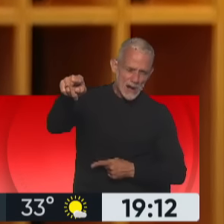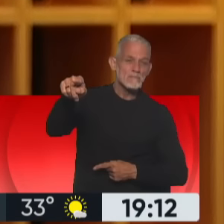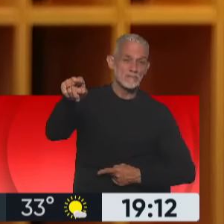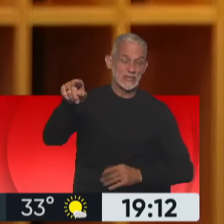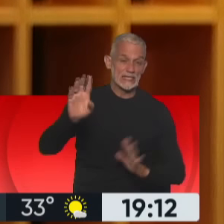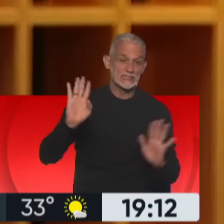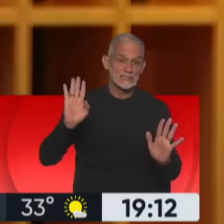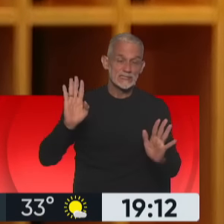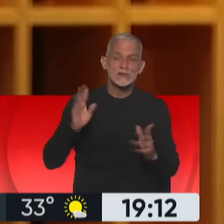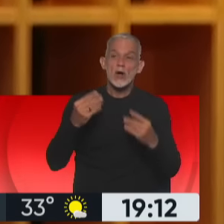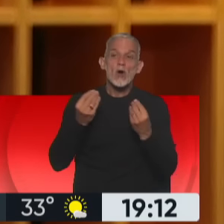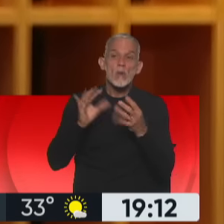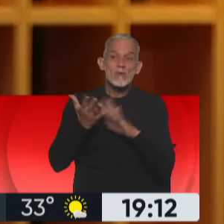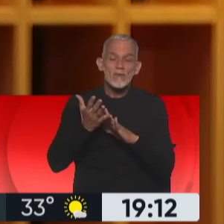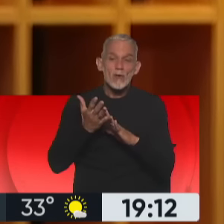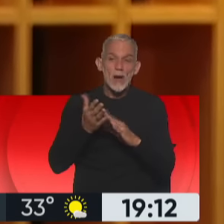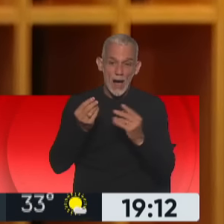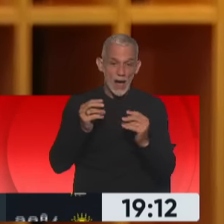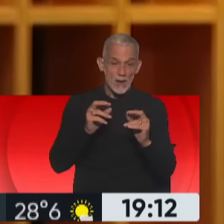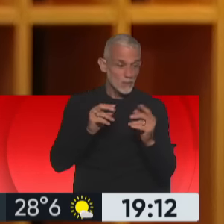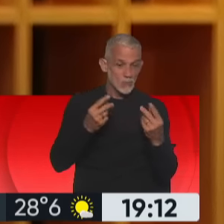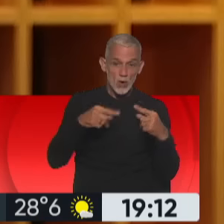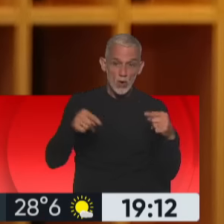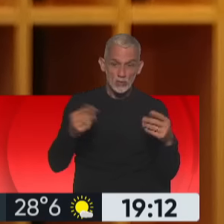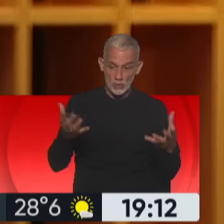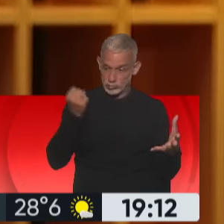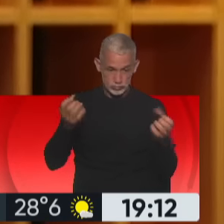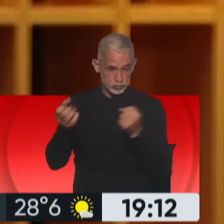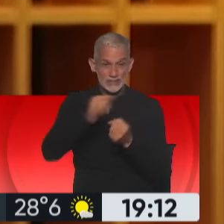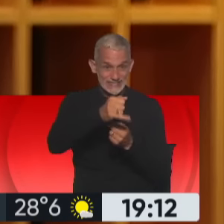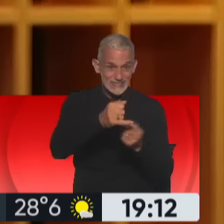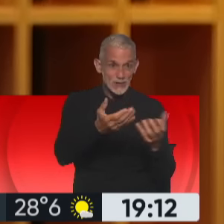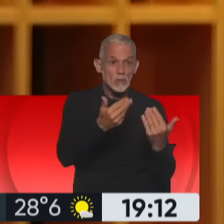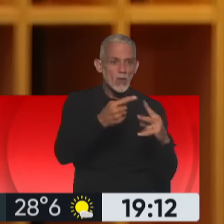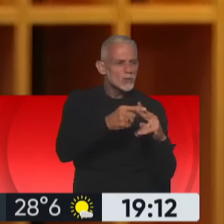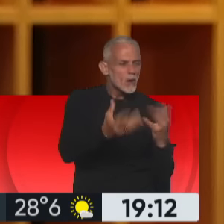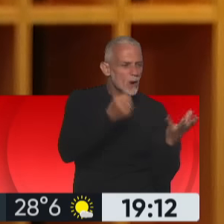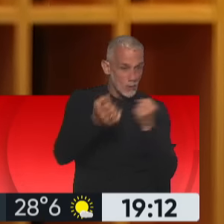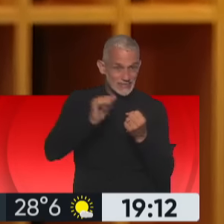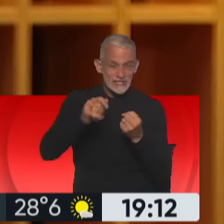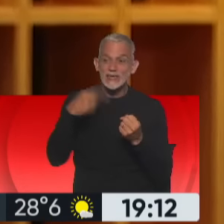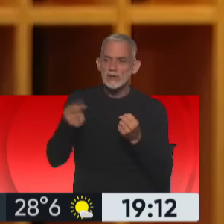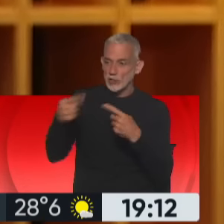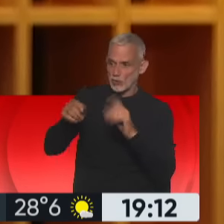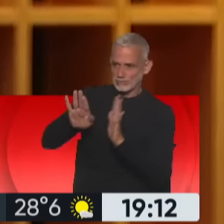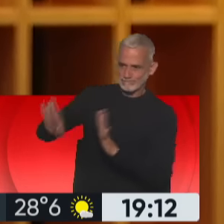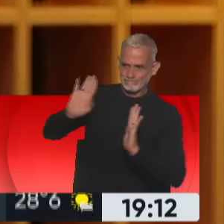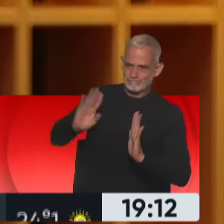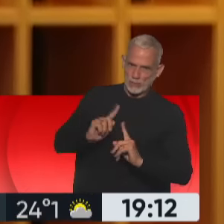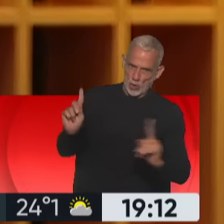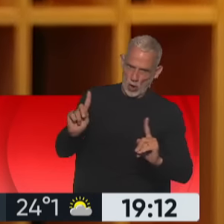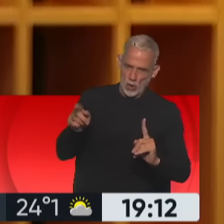y qué instrumentos está permitido usar y qué instrumentos no voy a tolerar que